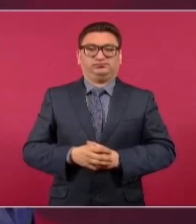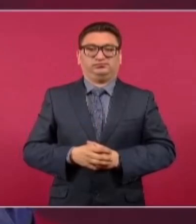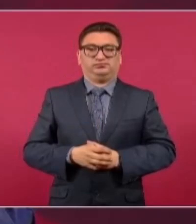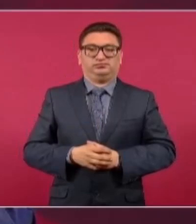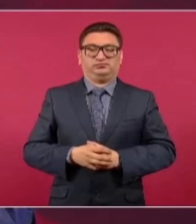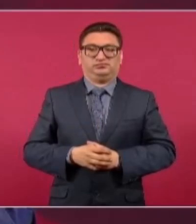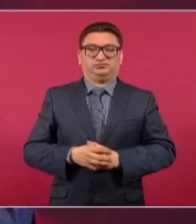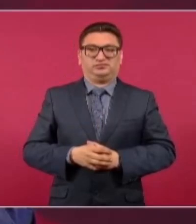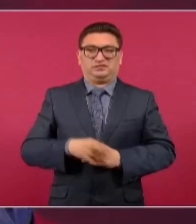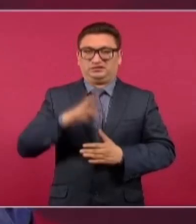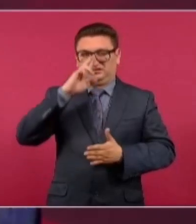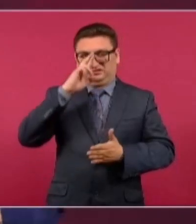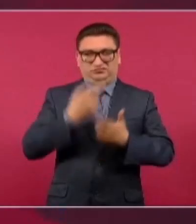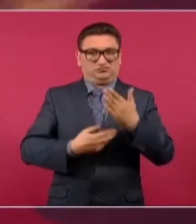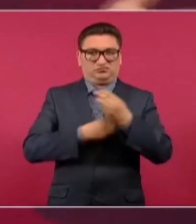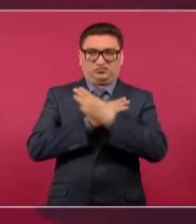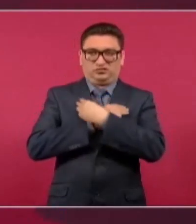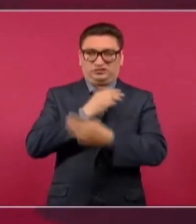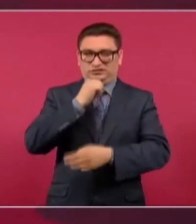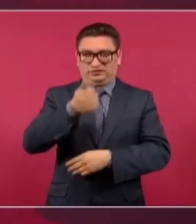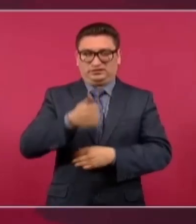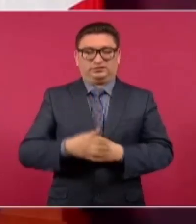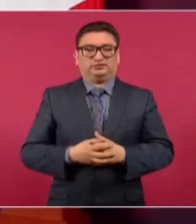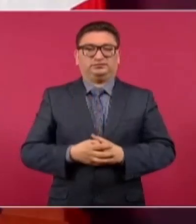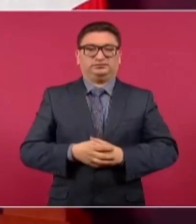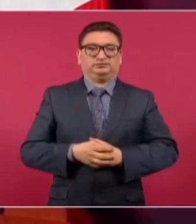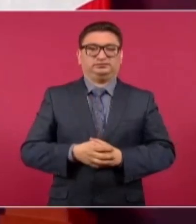inmorales, pues ahora